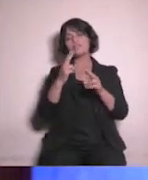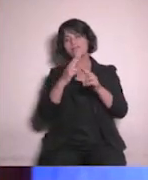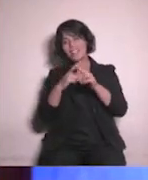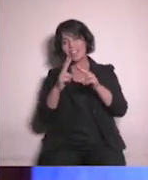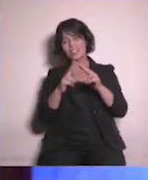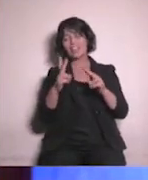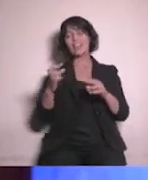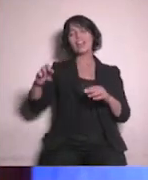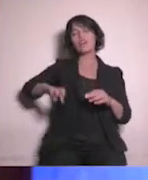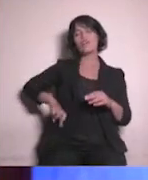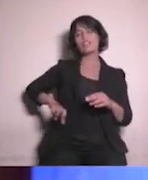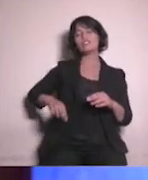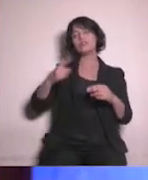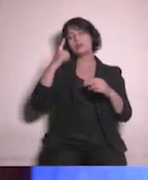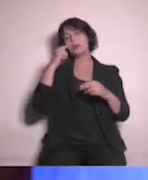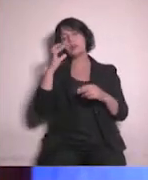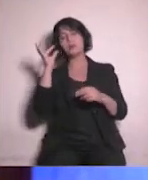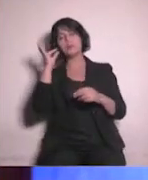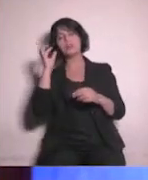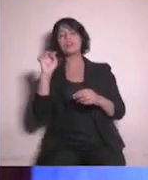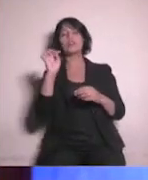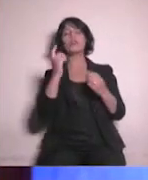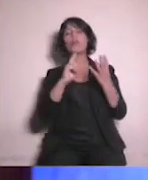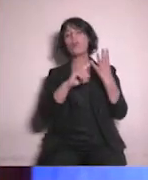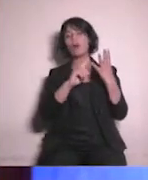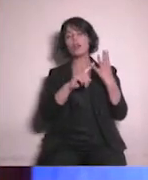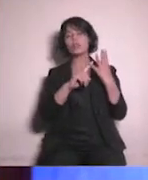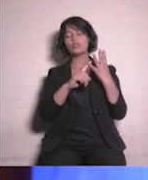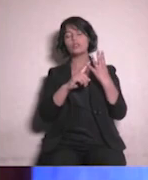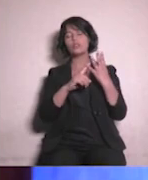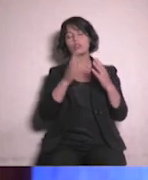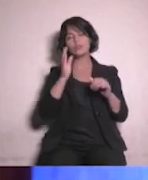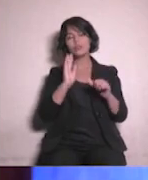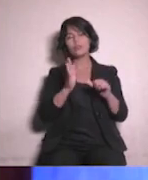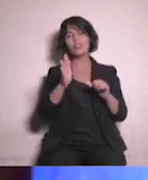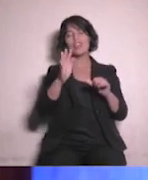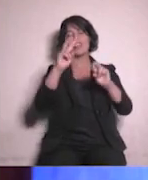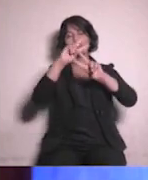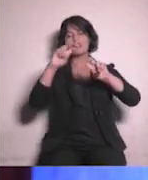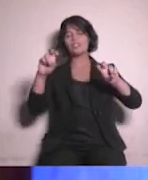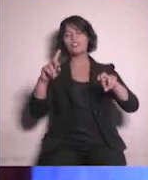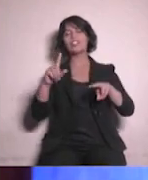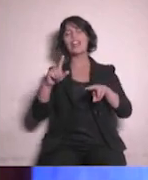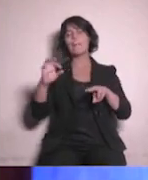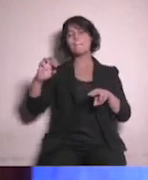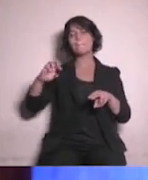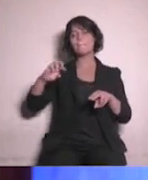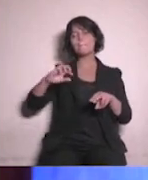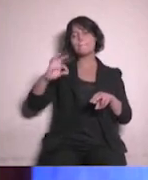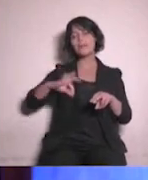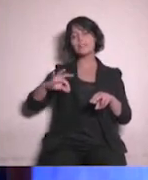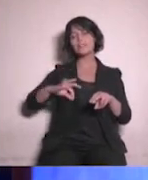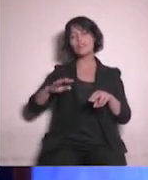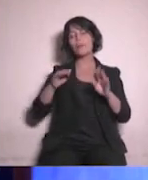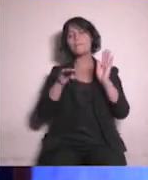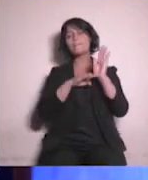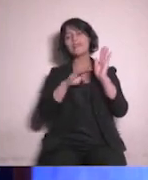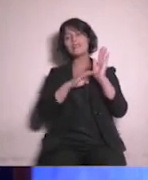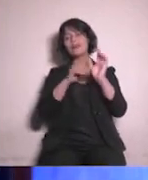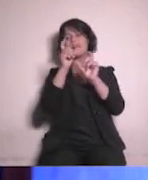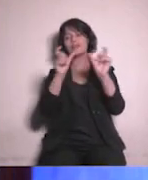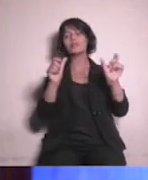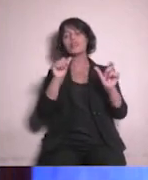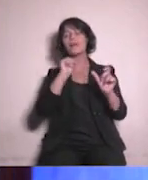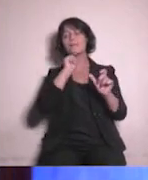hombres como para mujeres. Y cuarto, continuar revisando la pensión mínima que se otorga a los pensionados más pobres. Desde